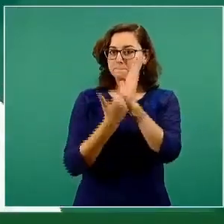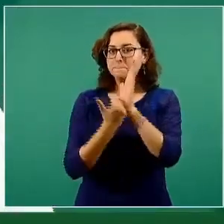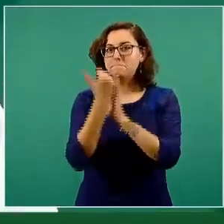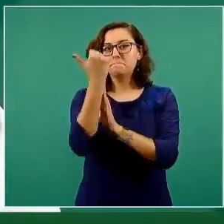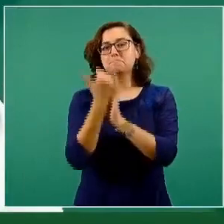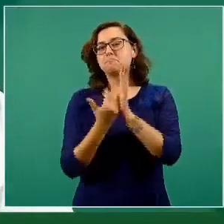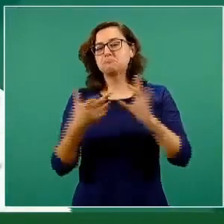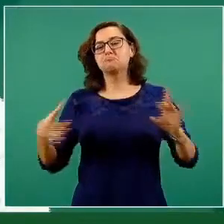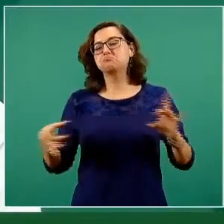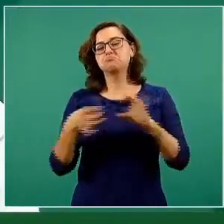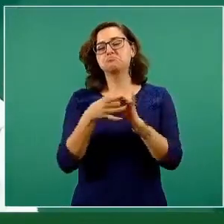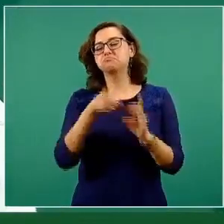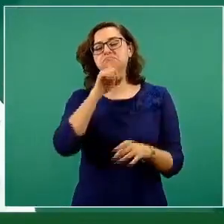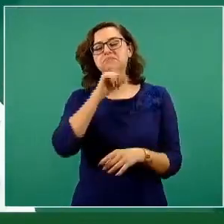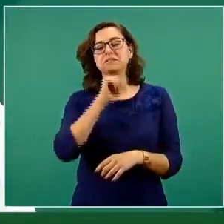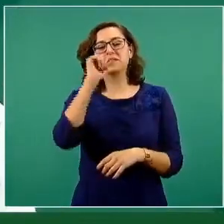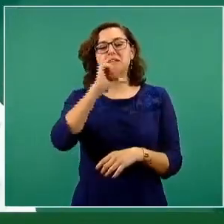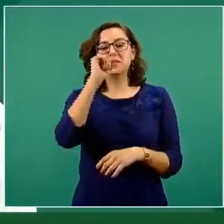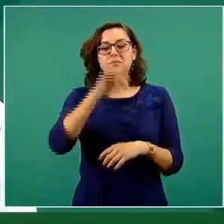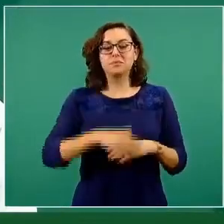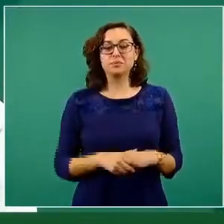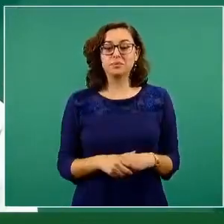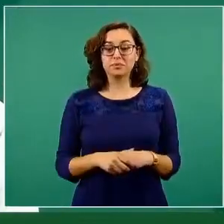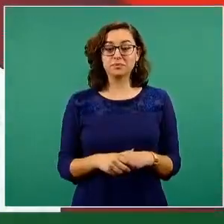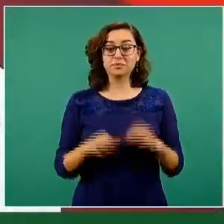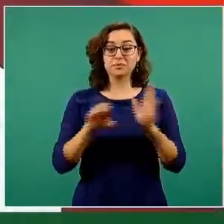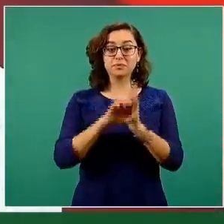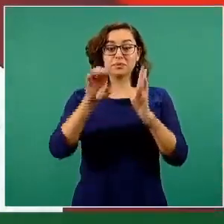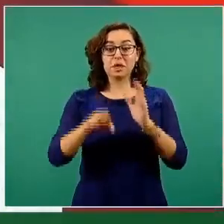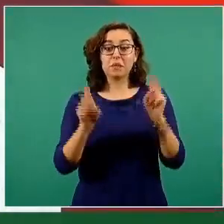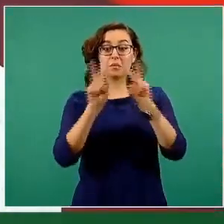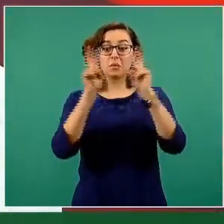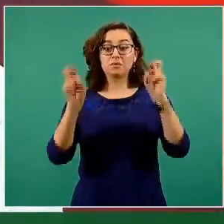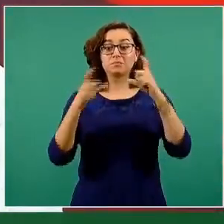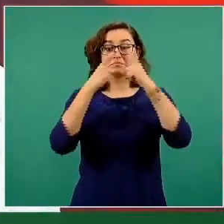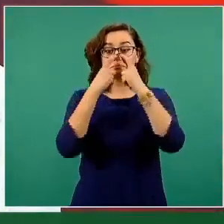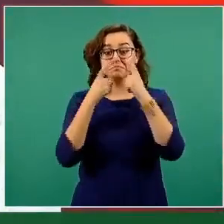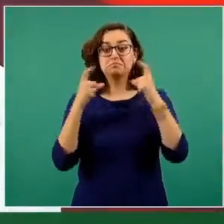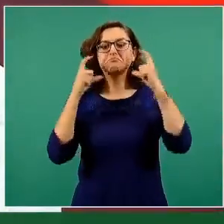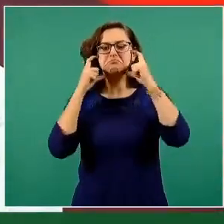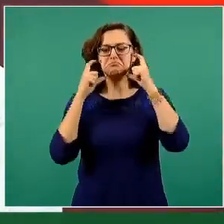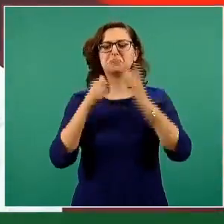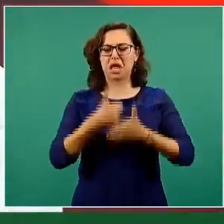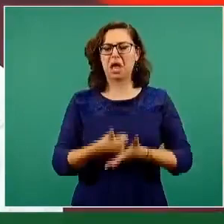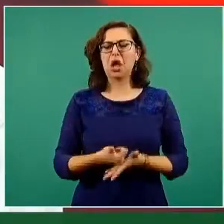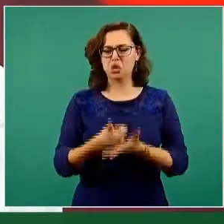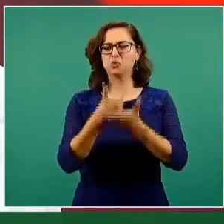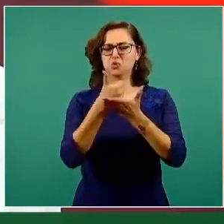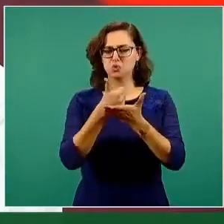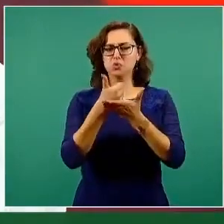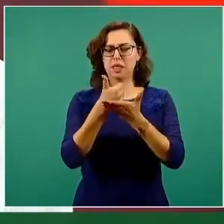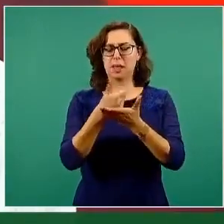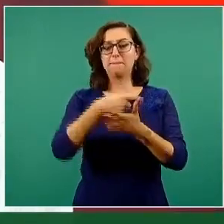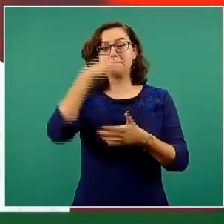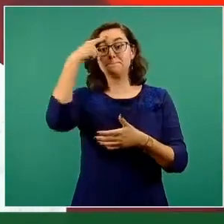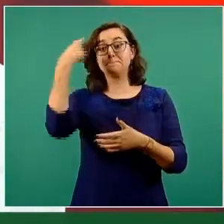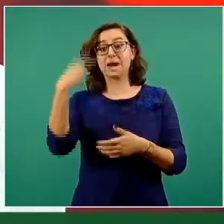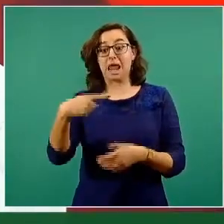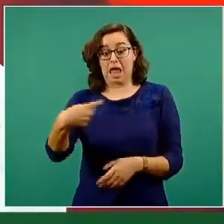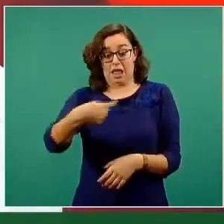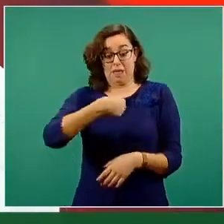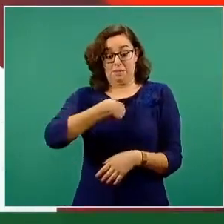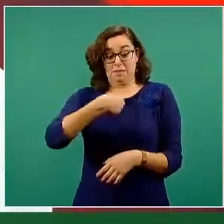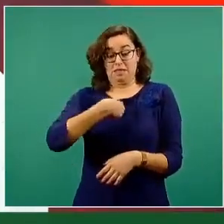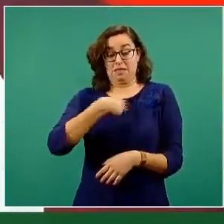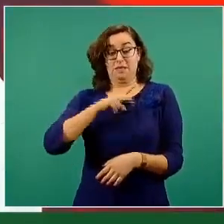duración de las olas. Una, por ejemplo, es el famoso cubrebocas, medida auxiliar muy útil para prevenir la salida de